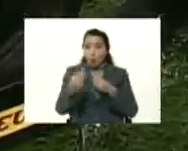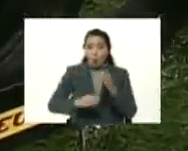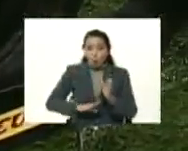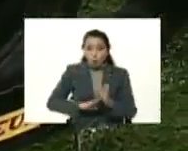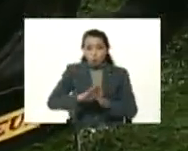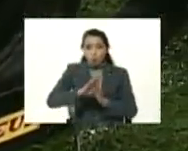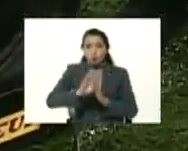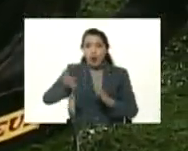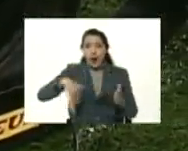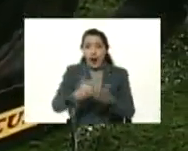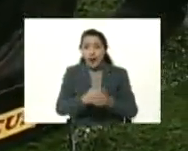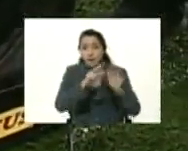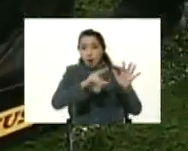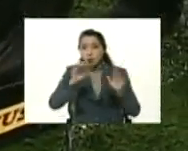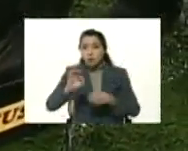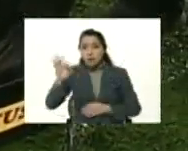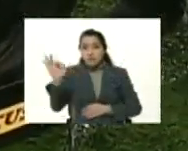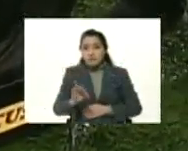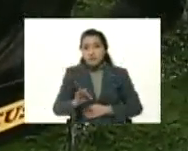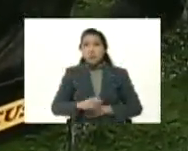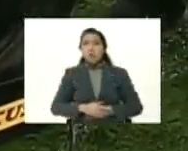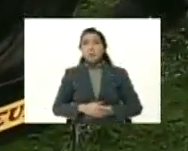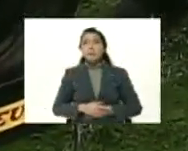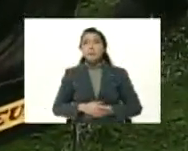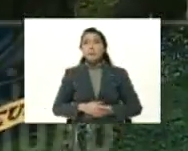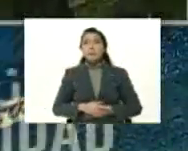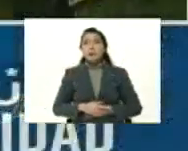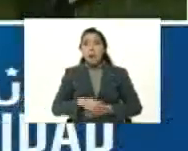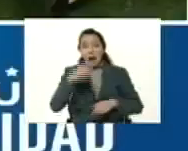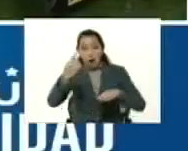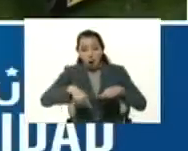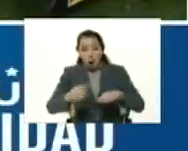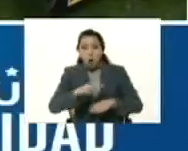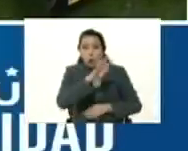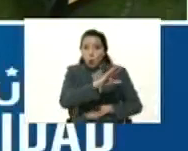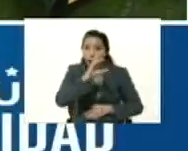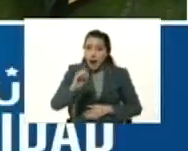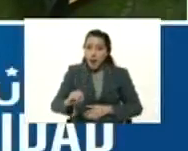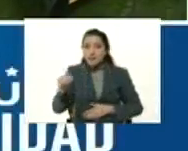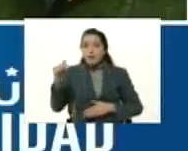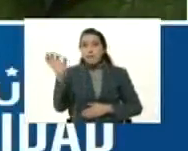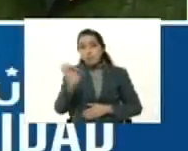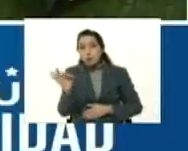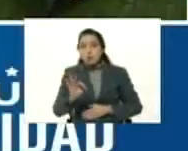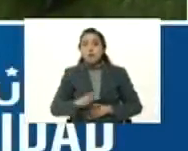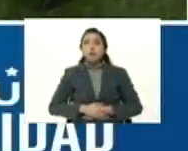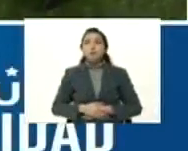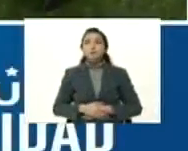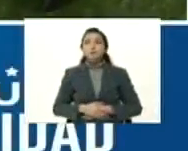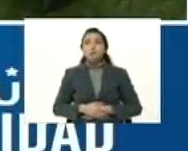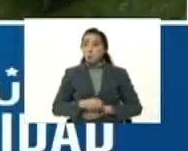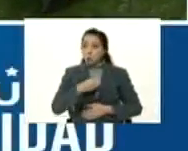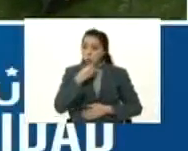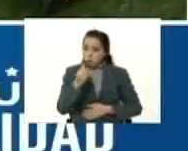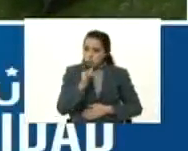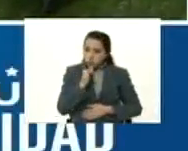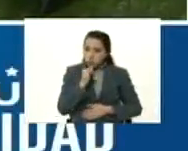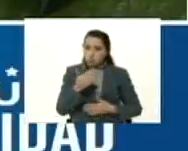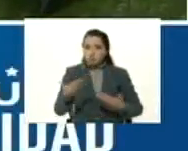llegar a 80 mil cauchos por mes, lo cual representa el 40% del mercado venezolano. Oye, buena noticia,